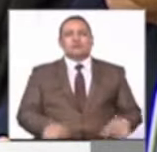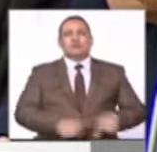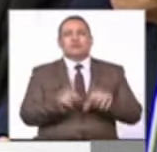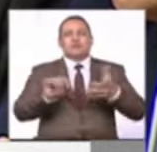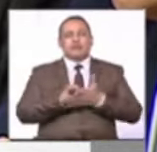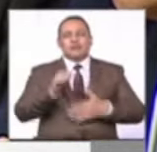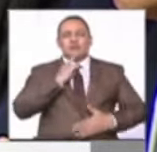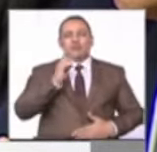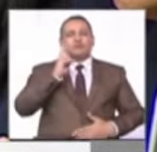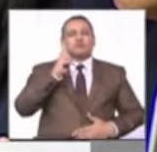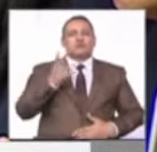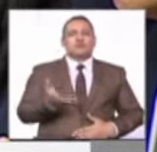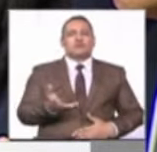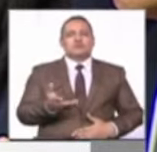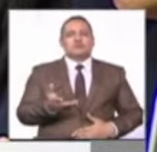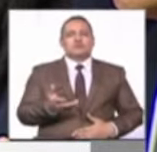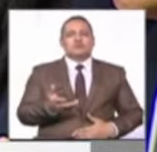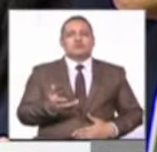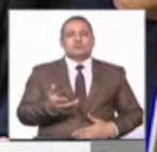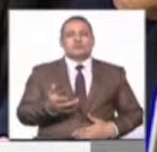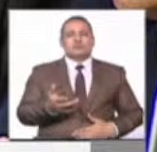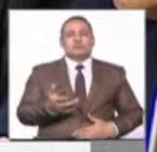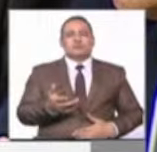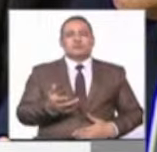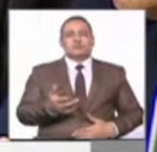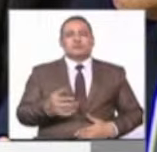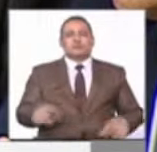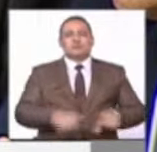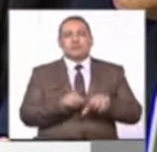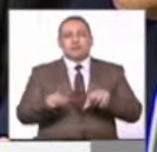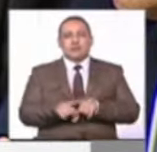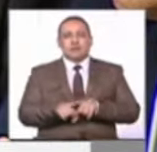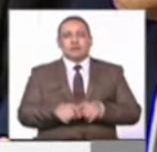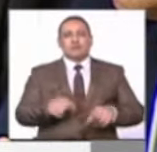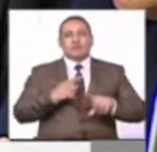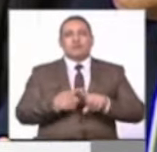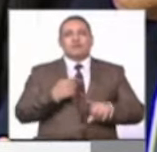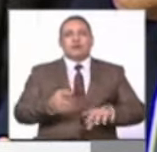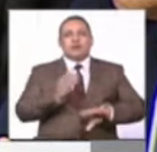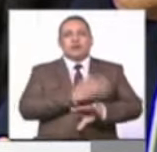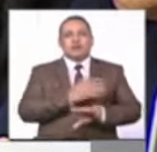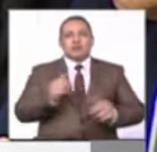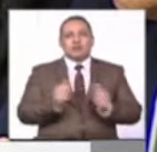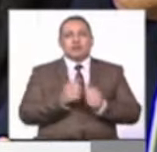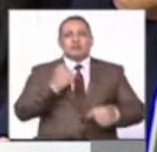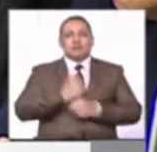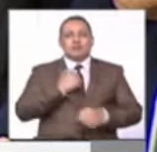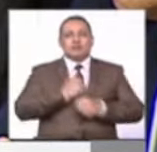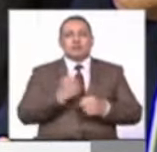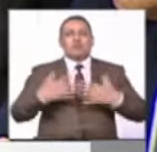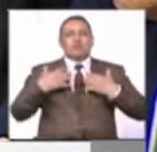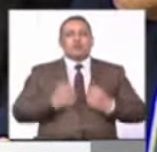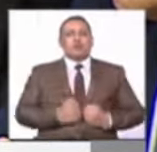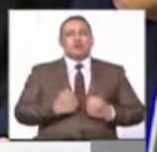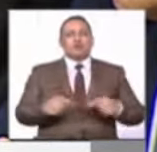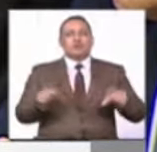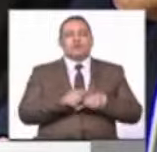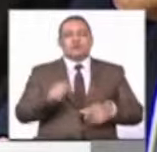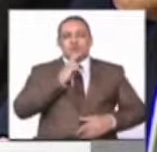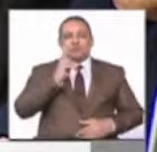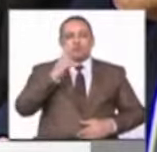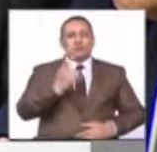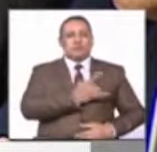fui docente y también fui consecuente en mi actuar como abogado docente